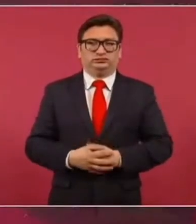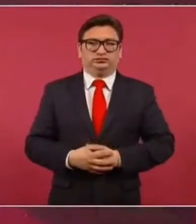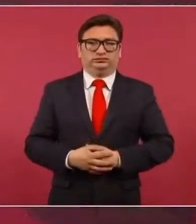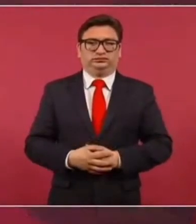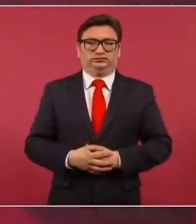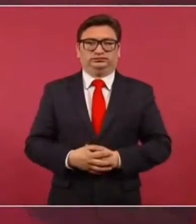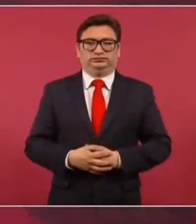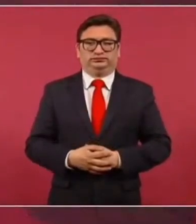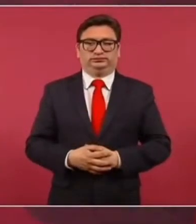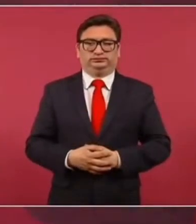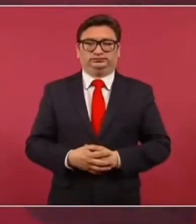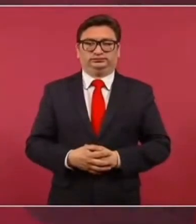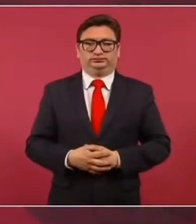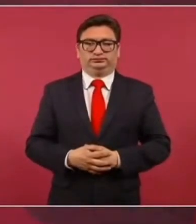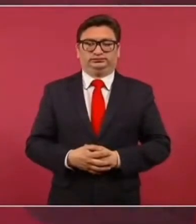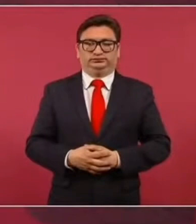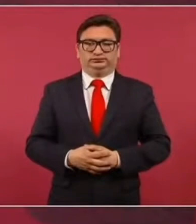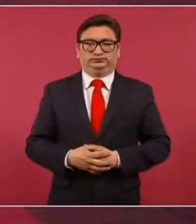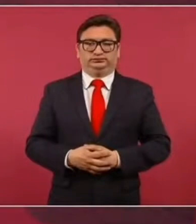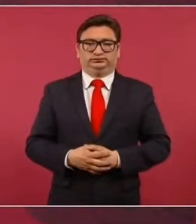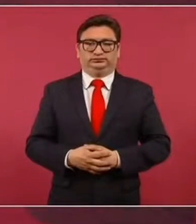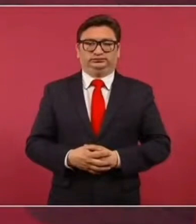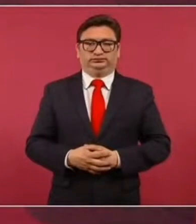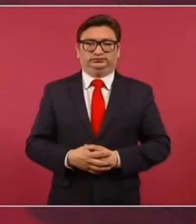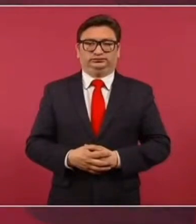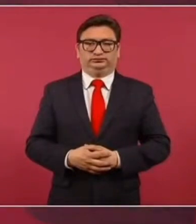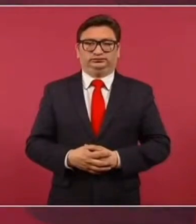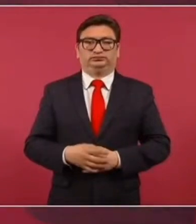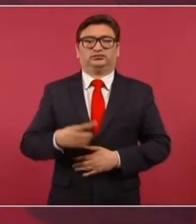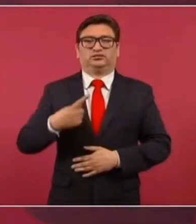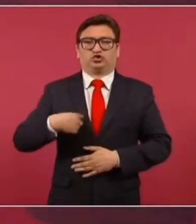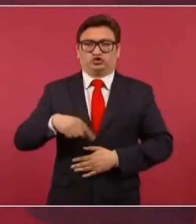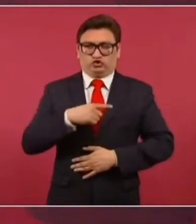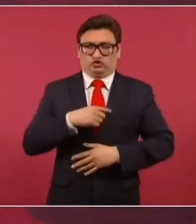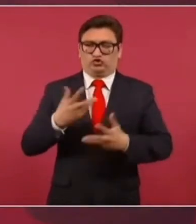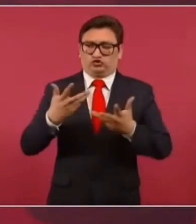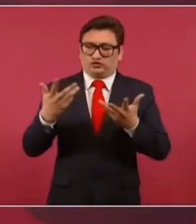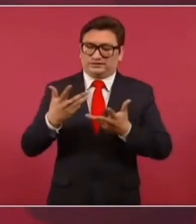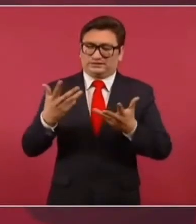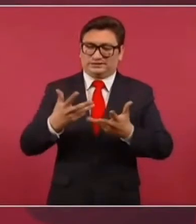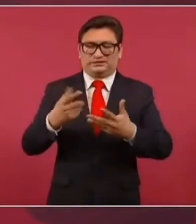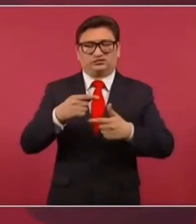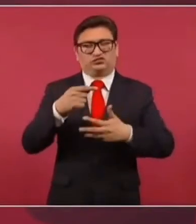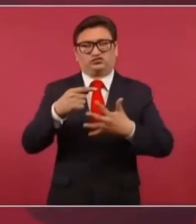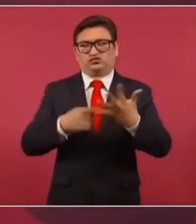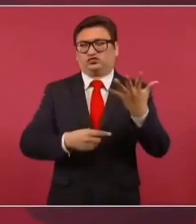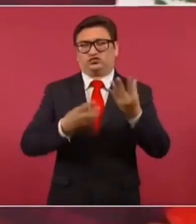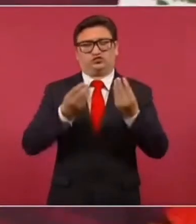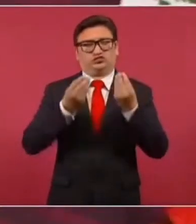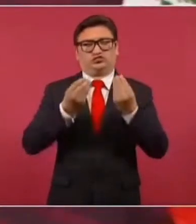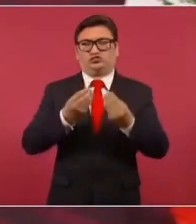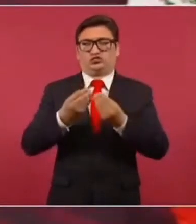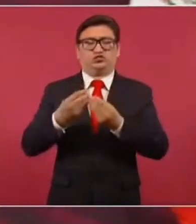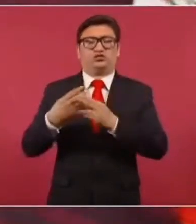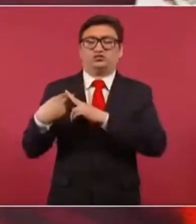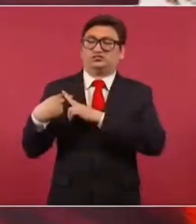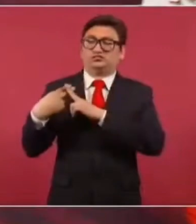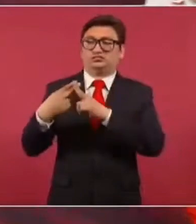El que pues hemos venido haciendo mucho por los